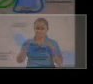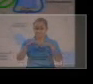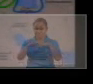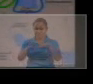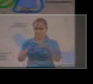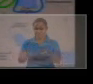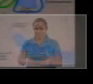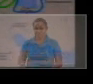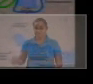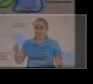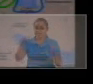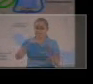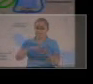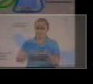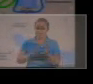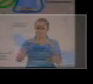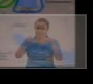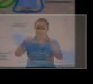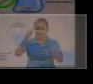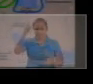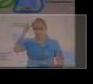mar Negro y el mar Caspio.